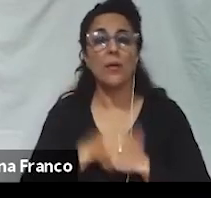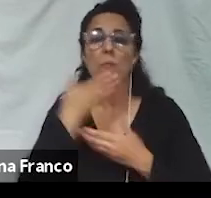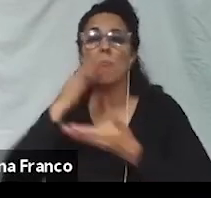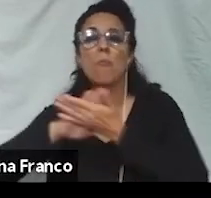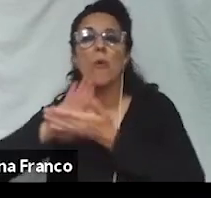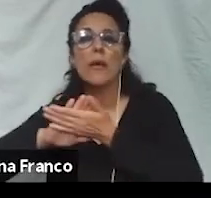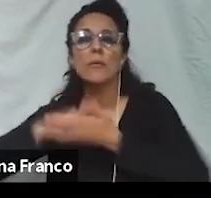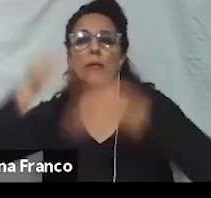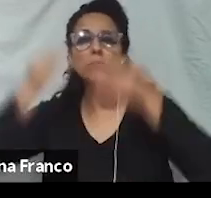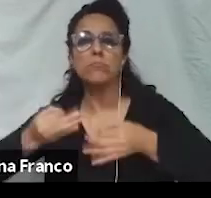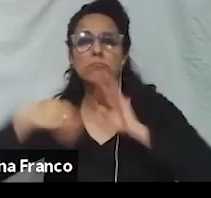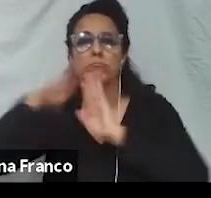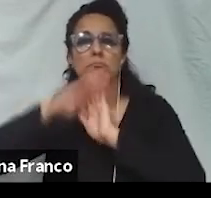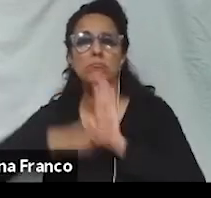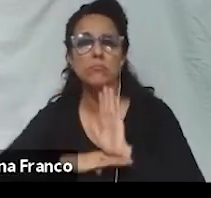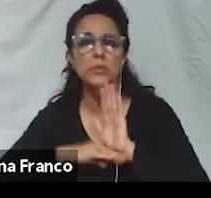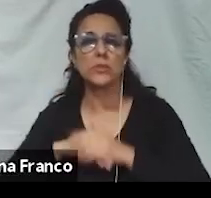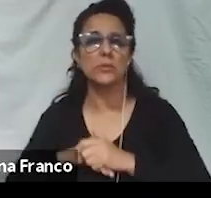una muestra estructurada.